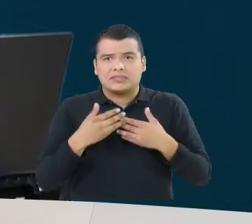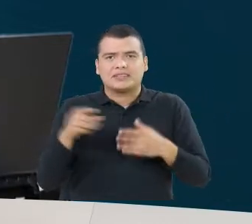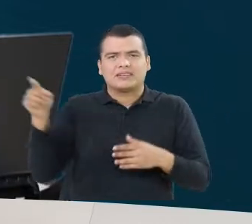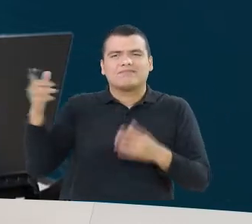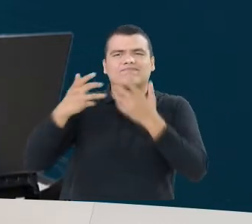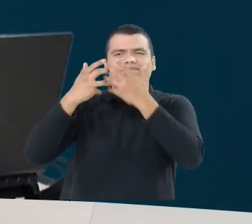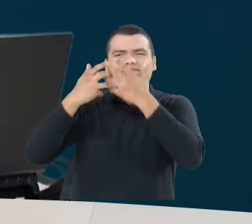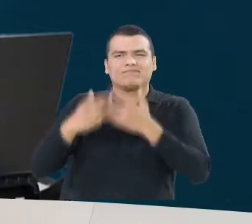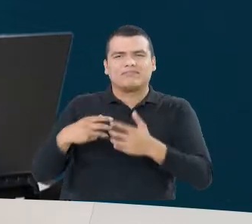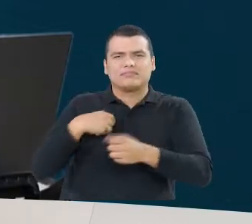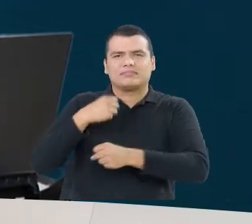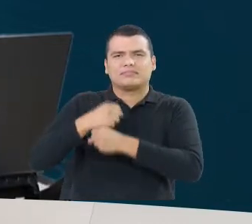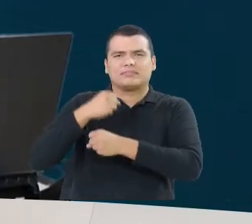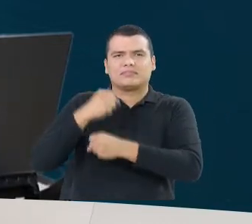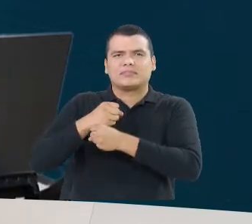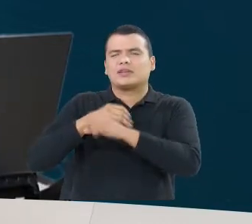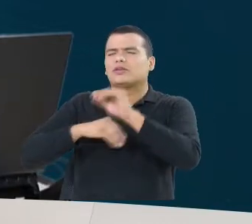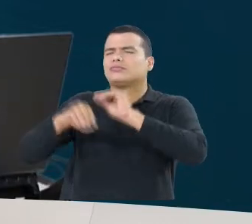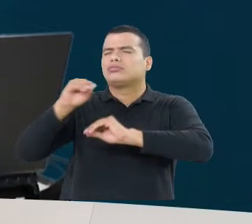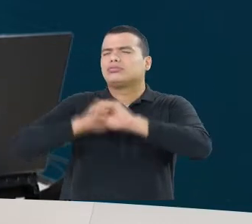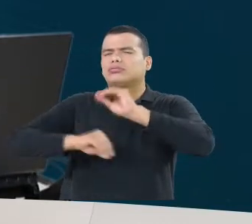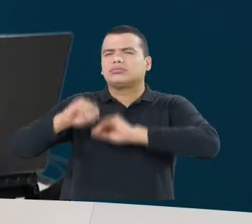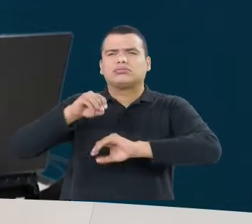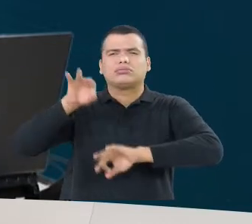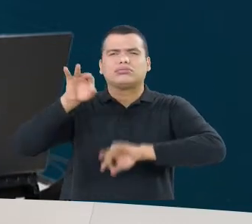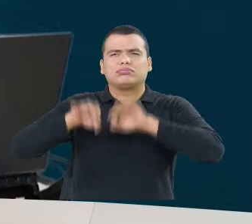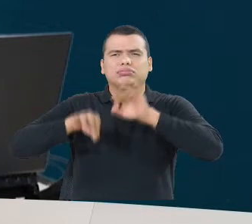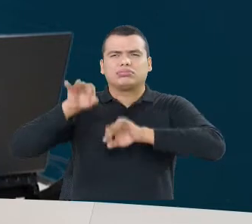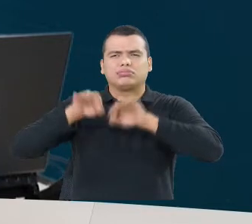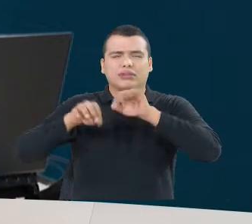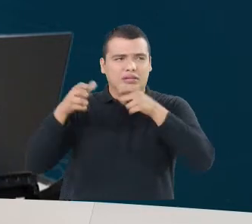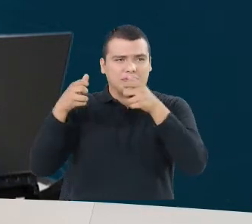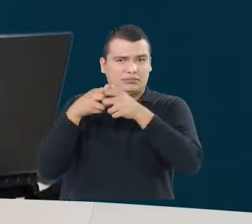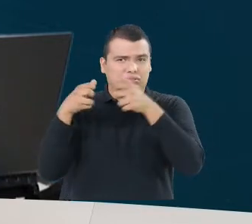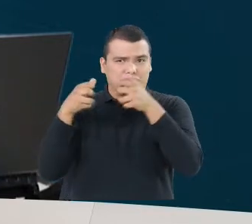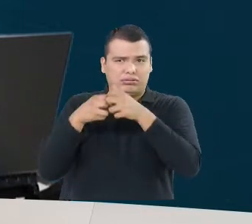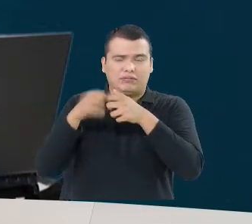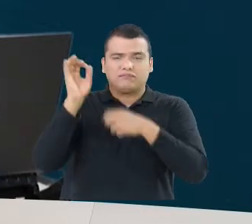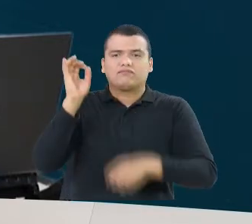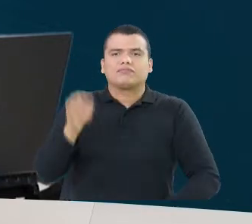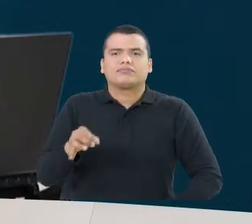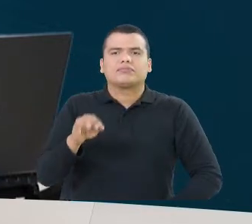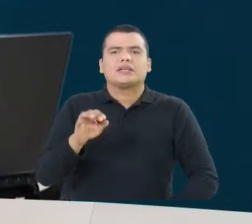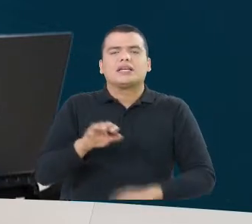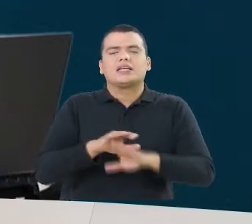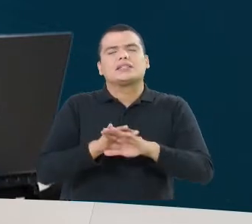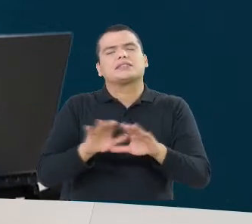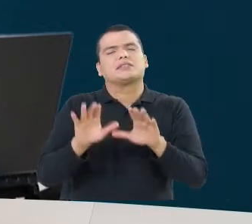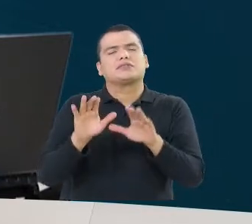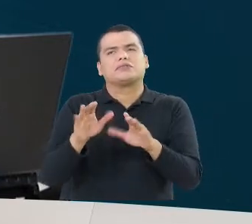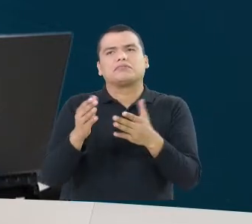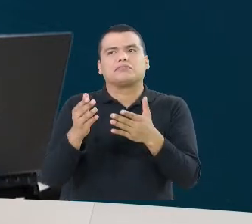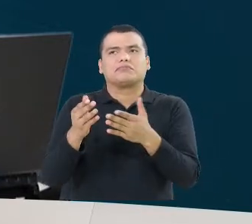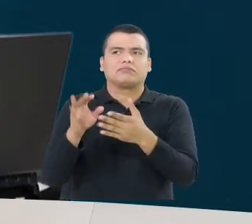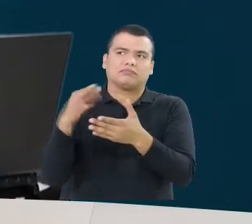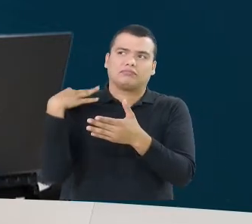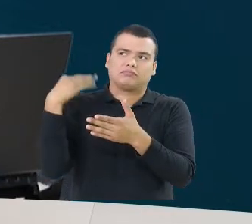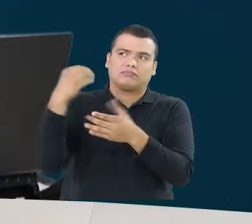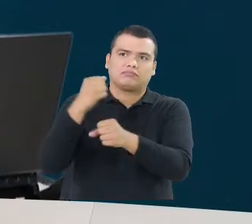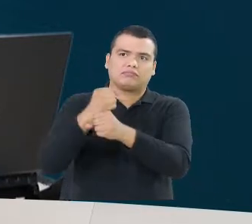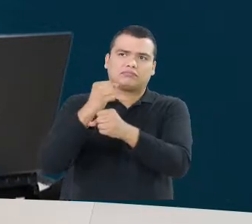hago montajes eléctricos me contrató para ensayar una máquina CNC de corte